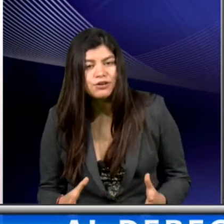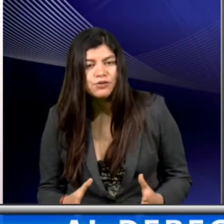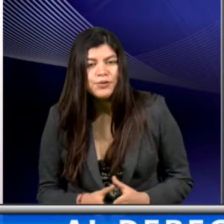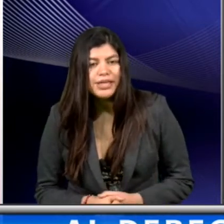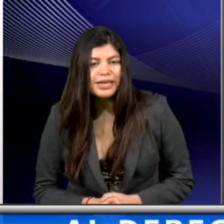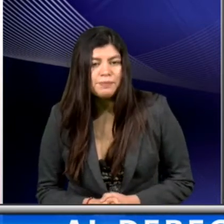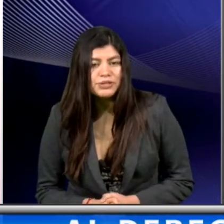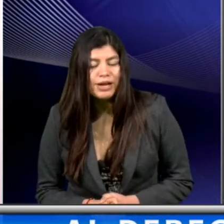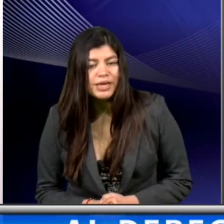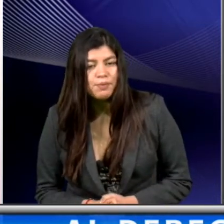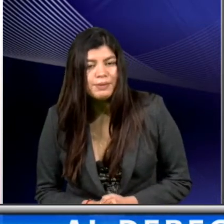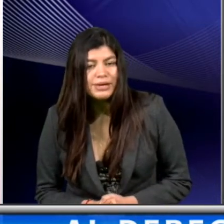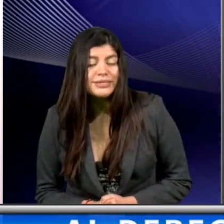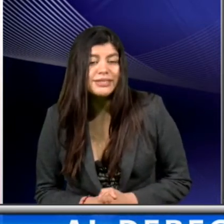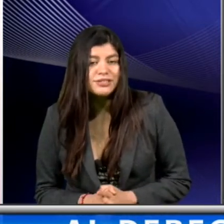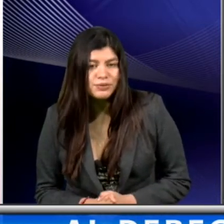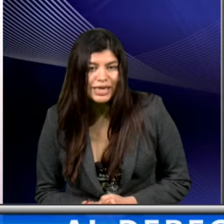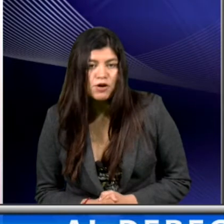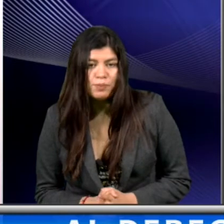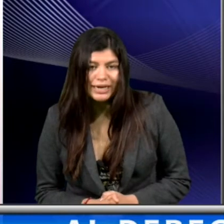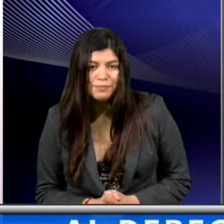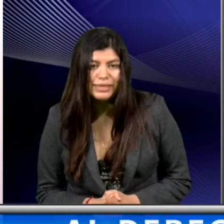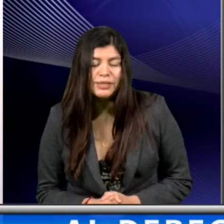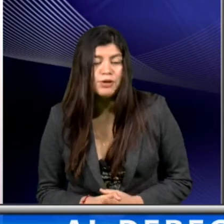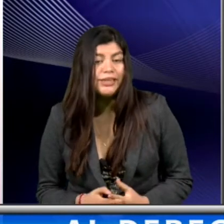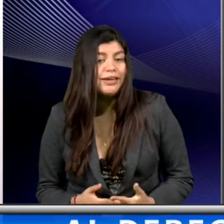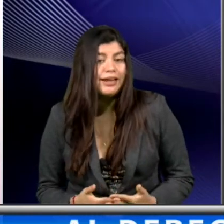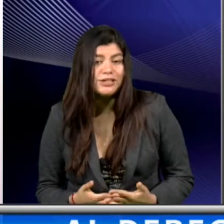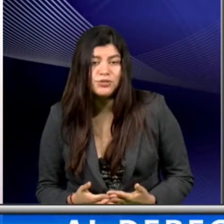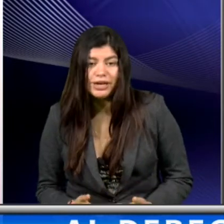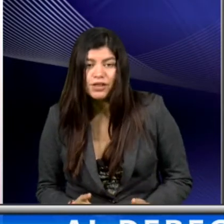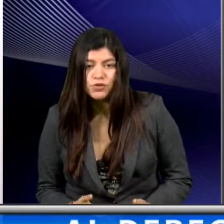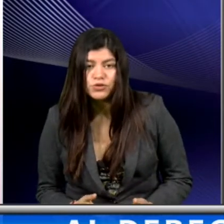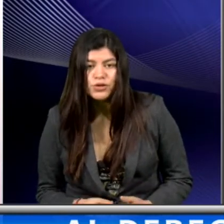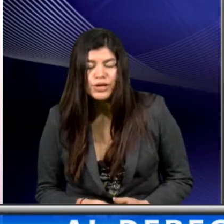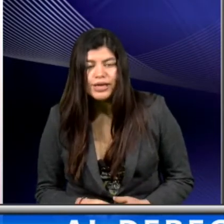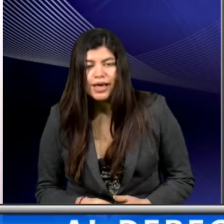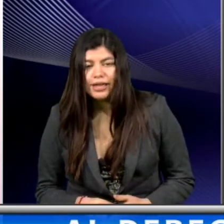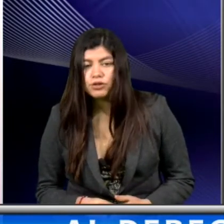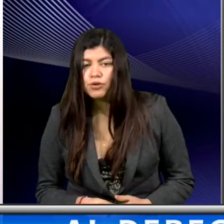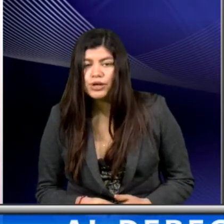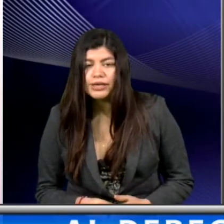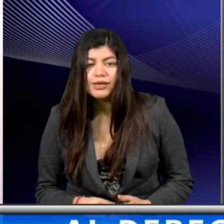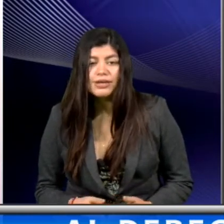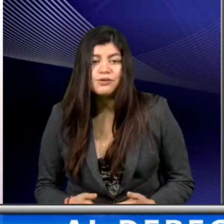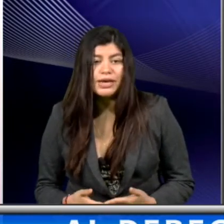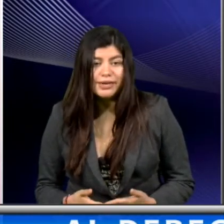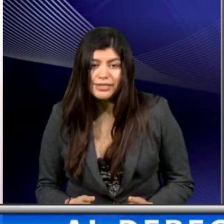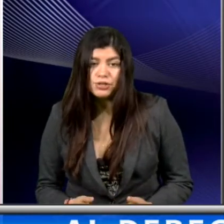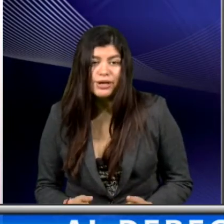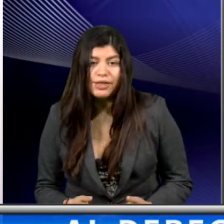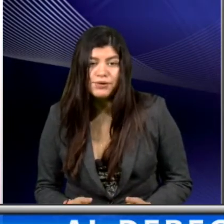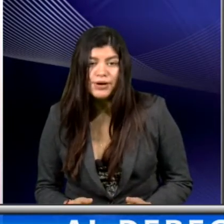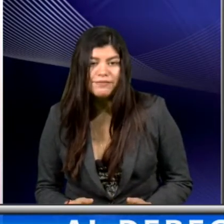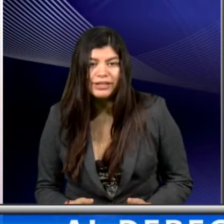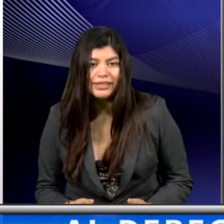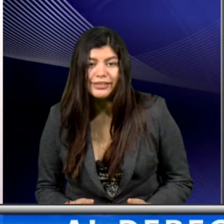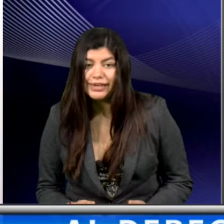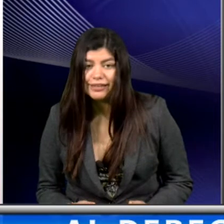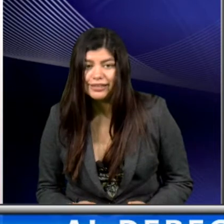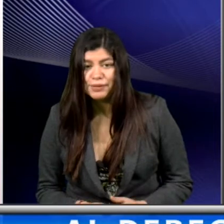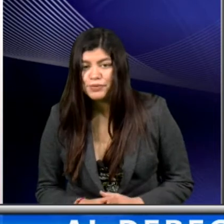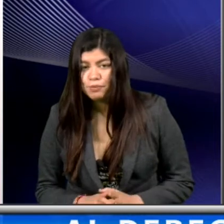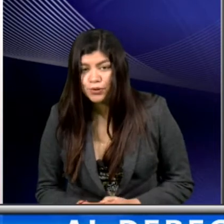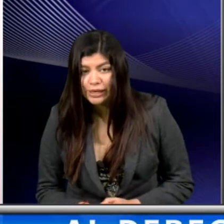abanico de las personas que pueden verse sancionados penalmente por estar relacionados a todo lo que tiene que ver con el ilícito de las drogas es